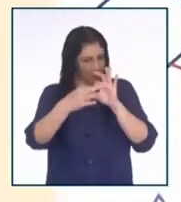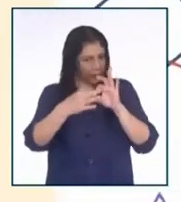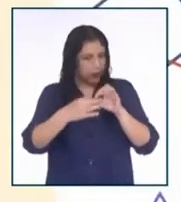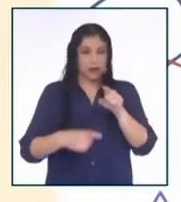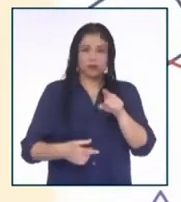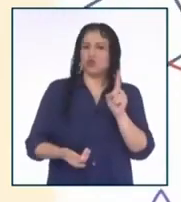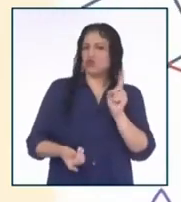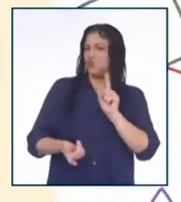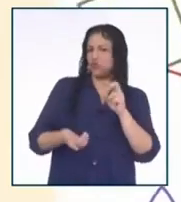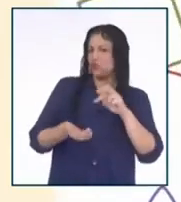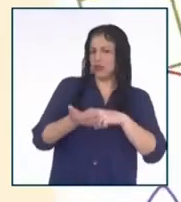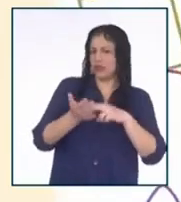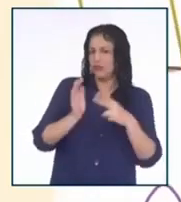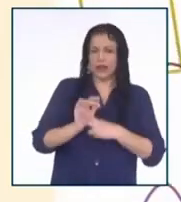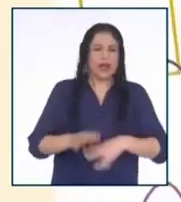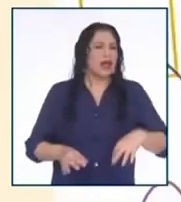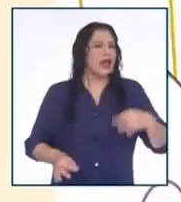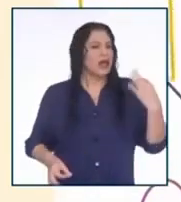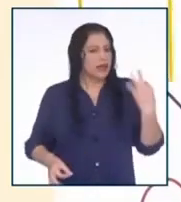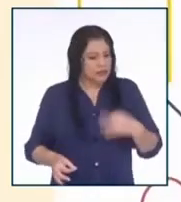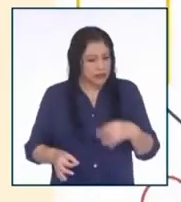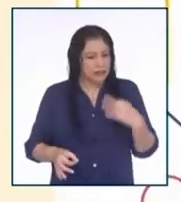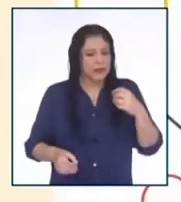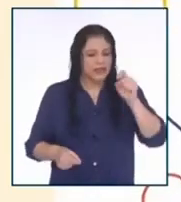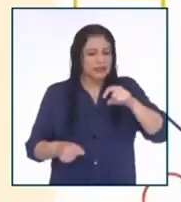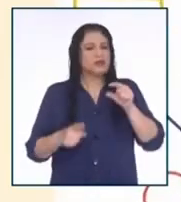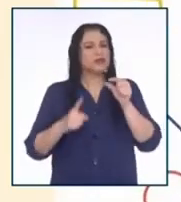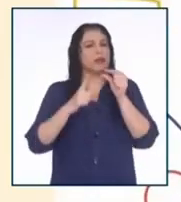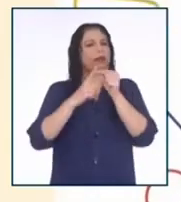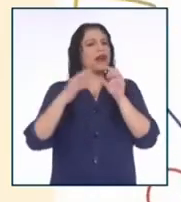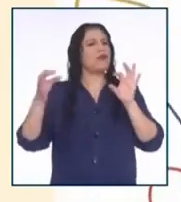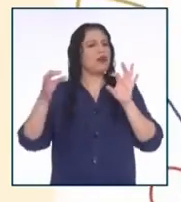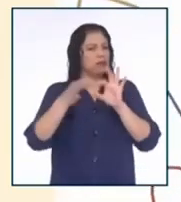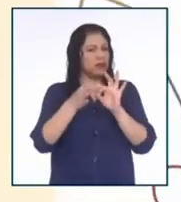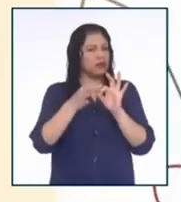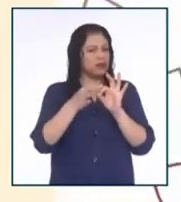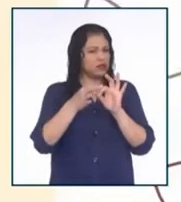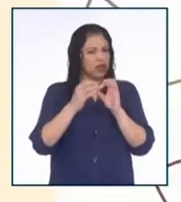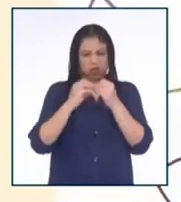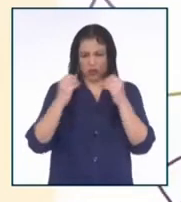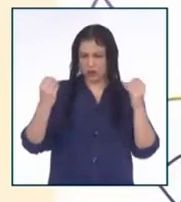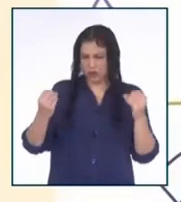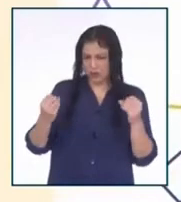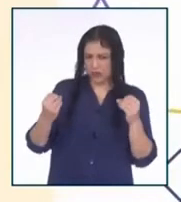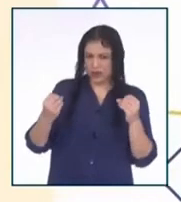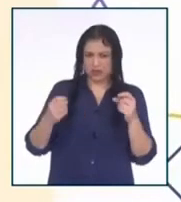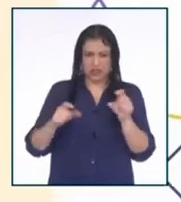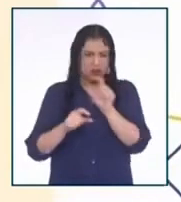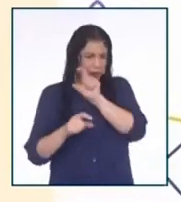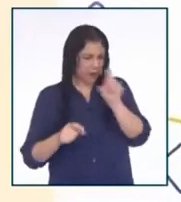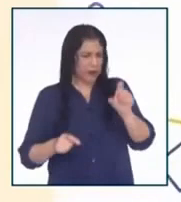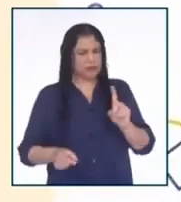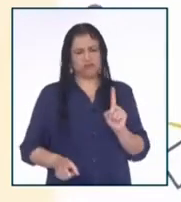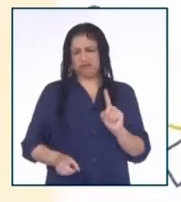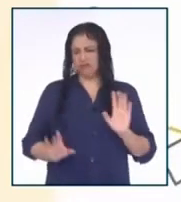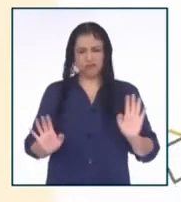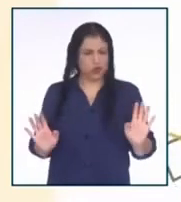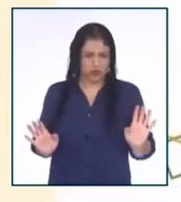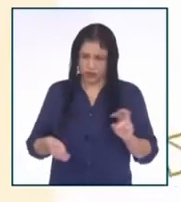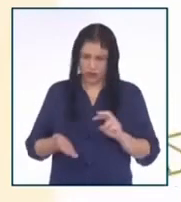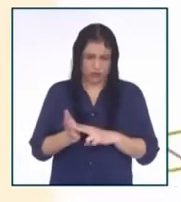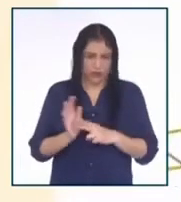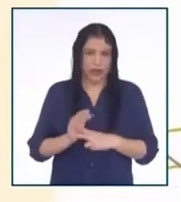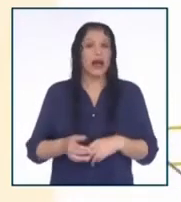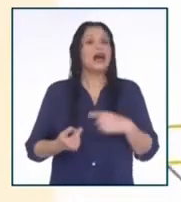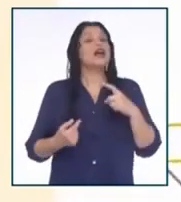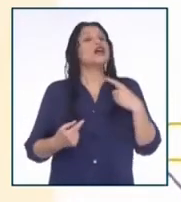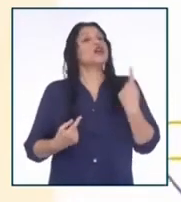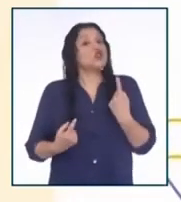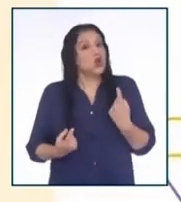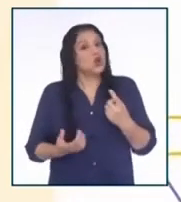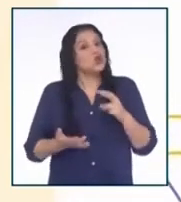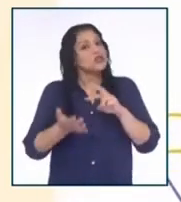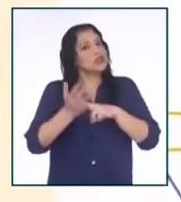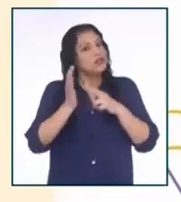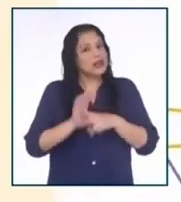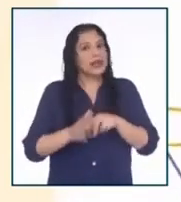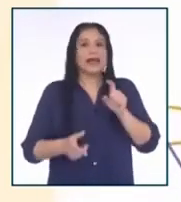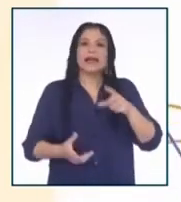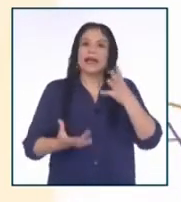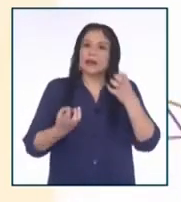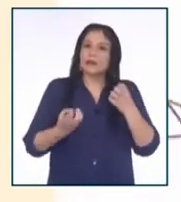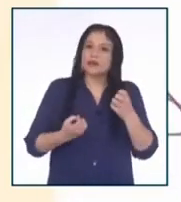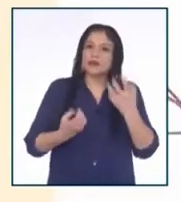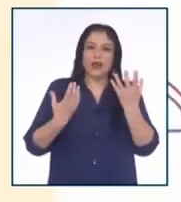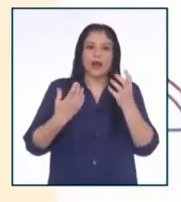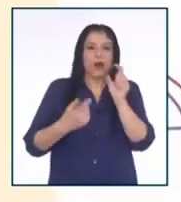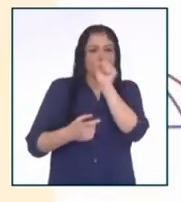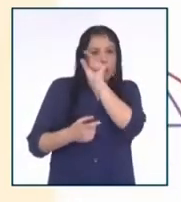Esto no significa que siempre debe haber un conector entre las oraciones y los párrafos. Simplemente buscamos que no